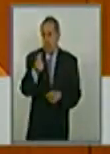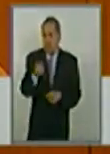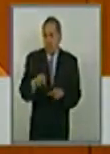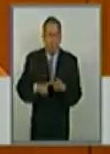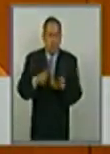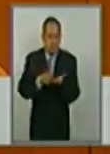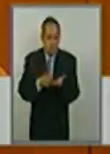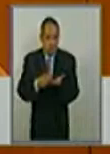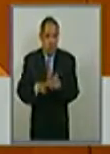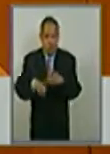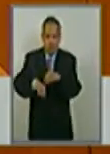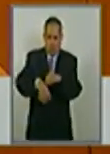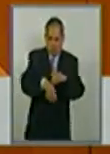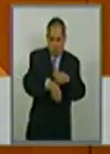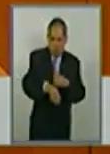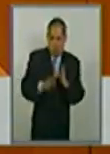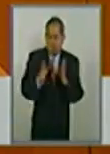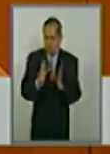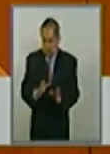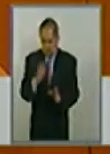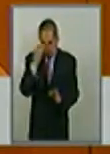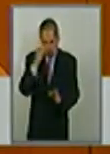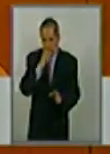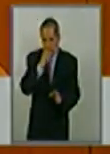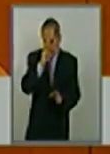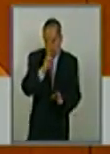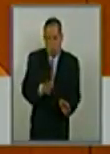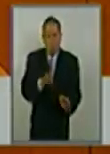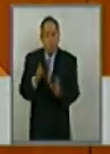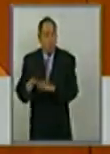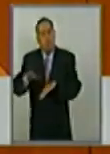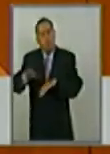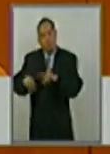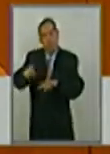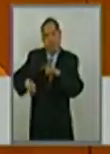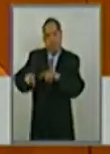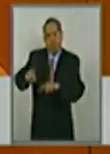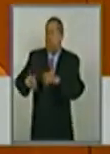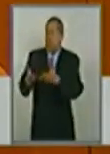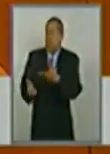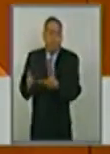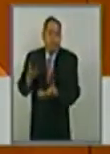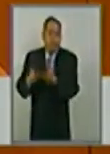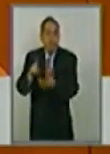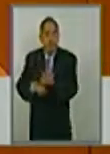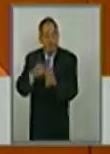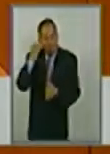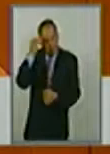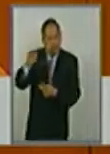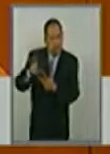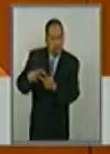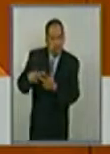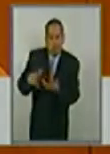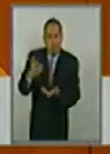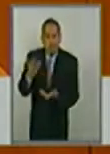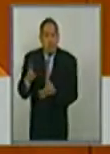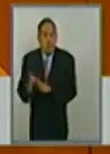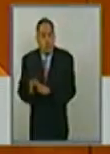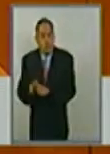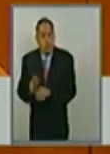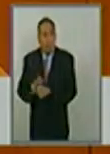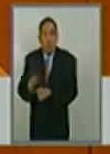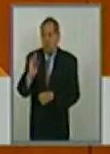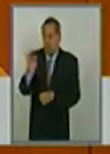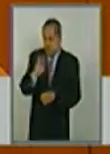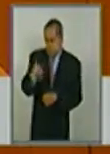camarón y al pulpo, entre otras especies. La veda variable igualmente se aplica en un periodo definitivo de tiempo,